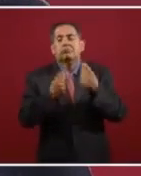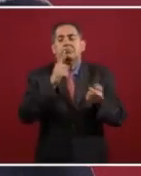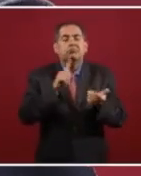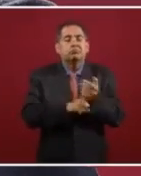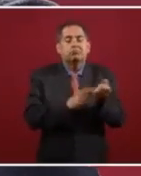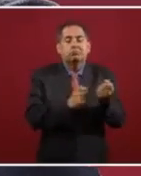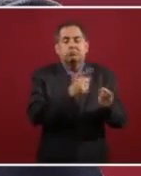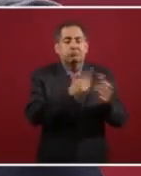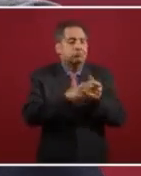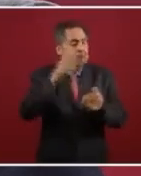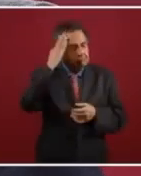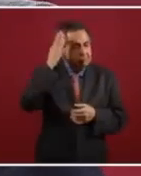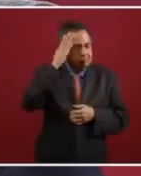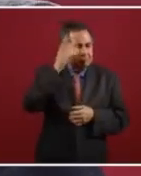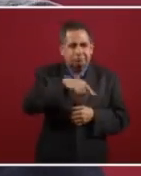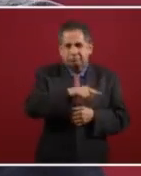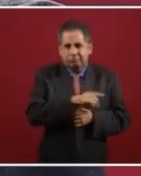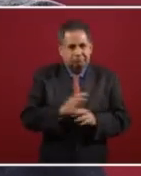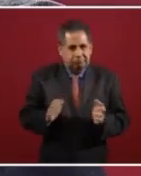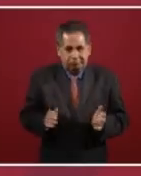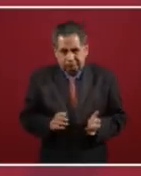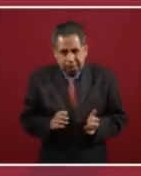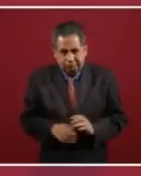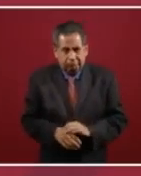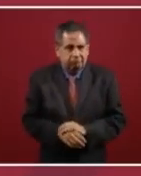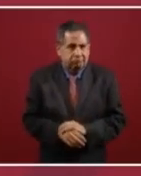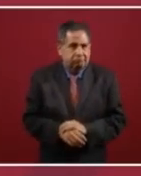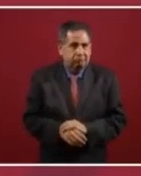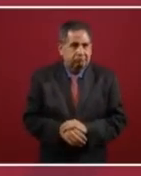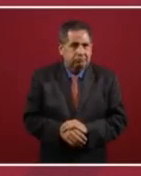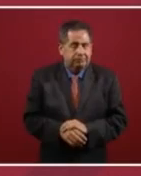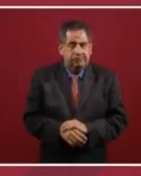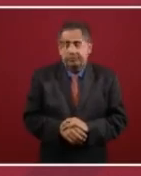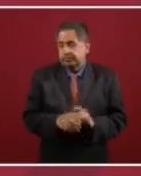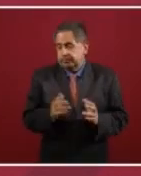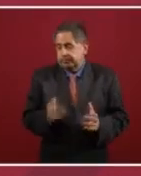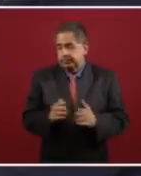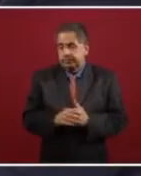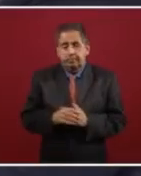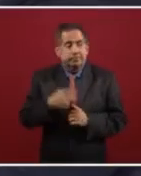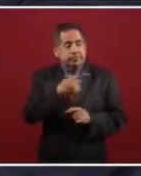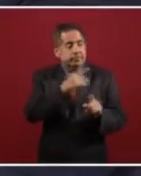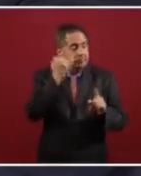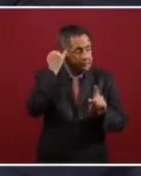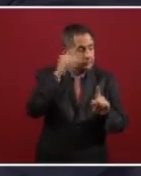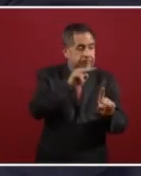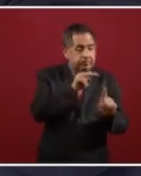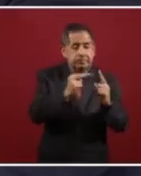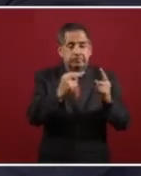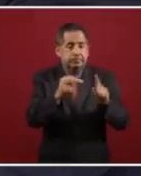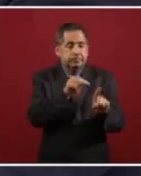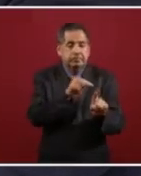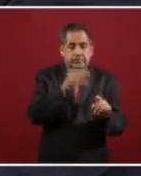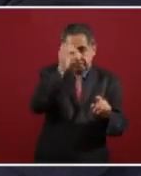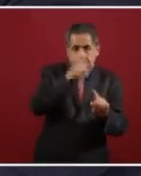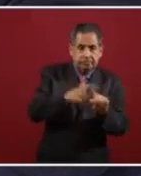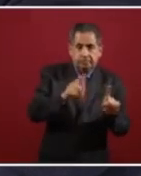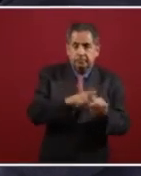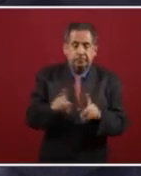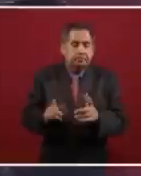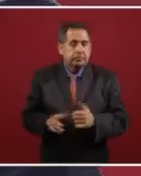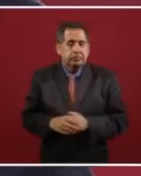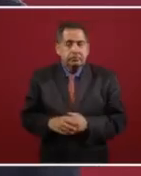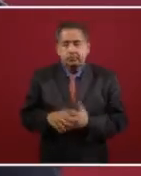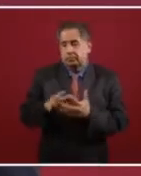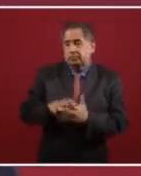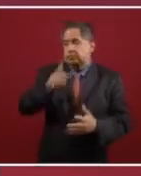las reformas en torno a las facturas falsas y sobre la que algunos empresarios han manifestado su intención de promover amparos. La